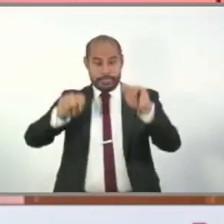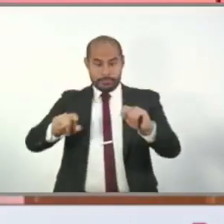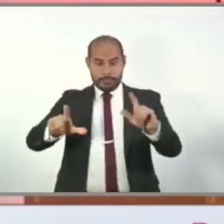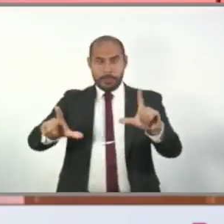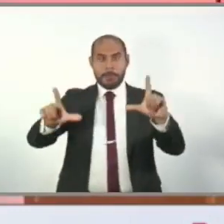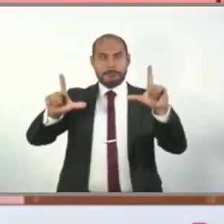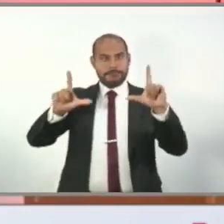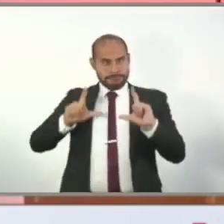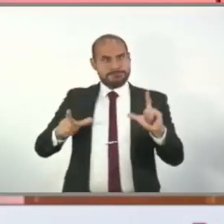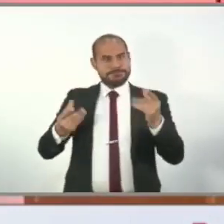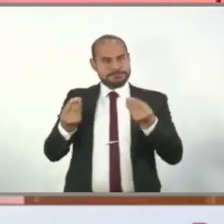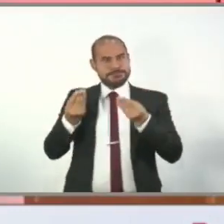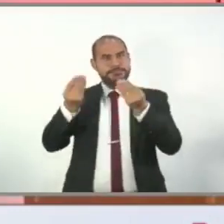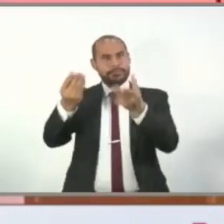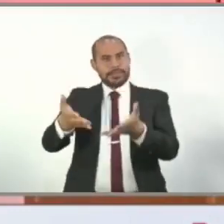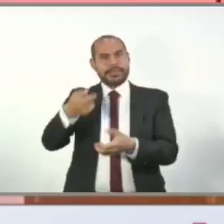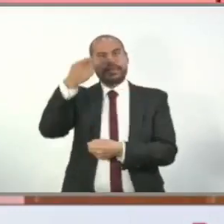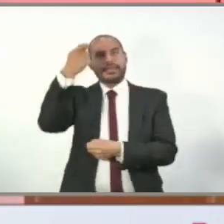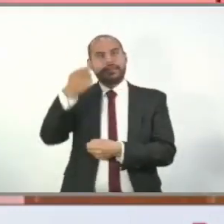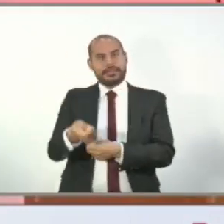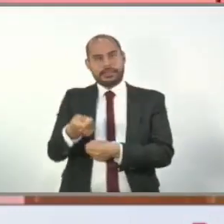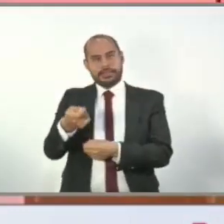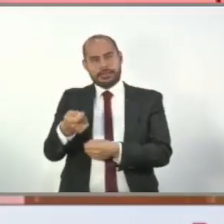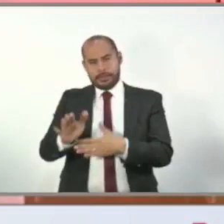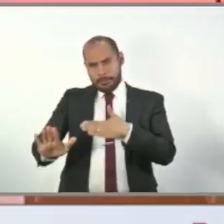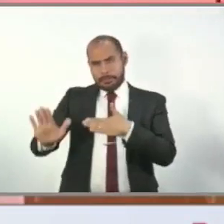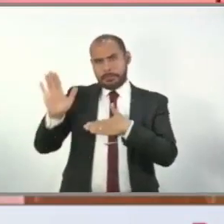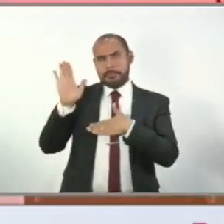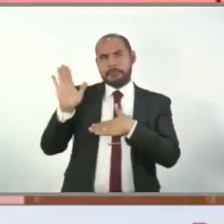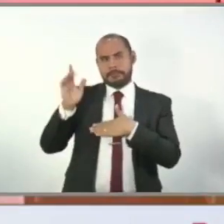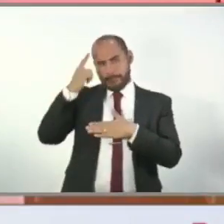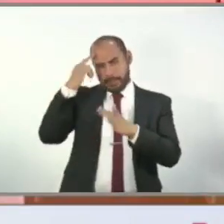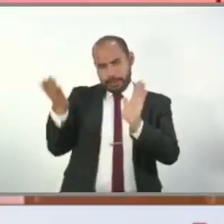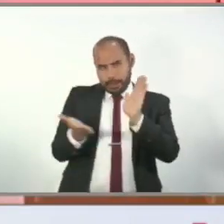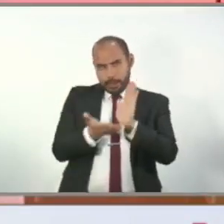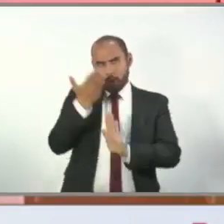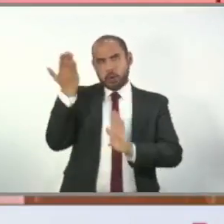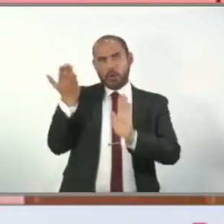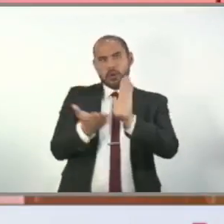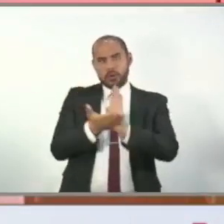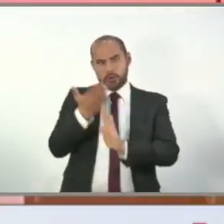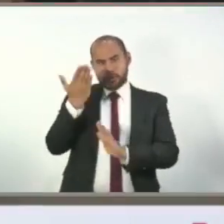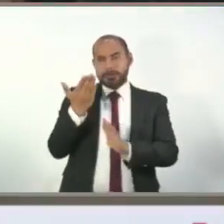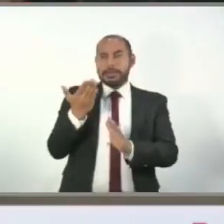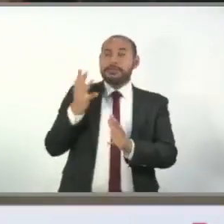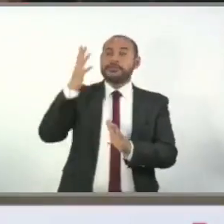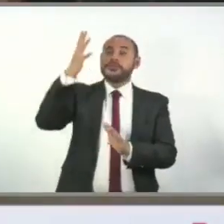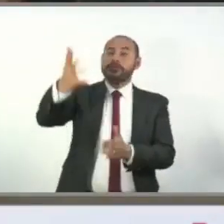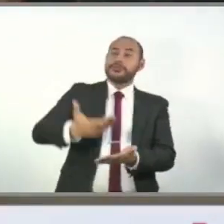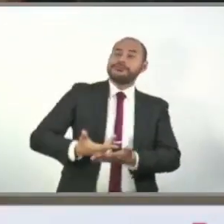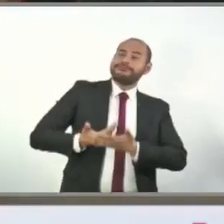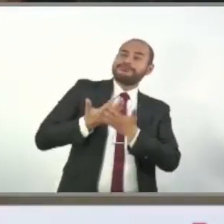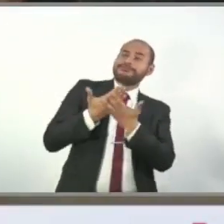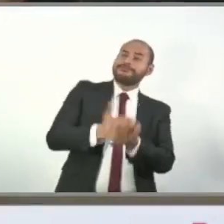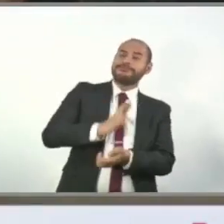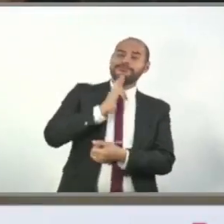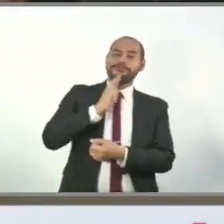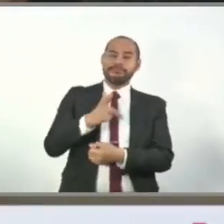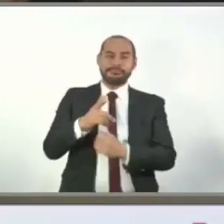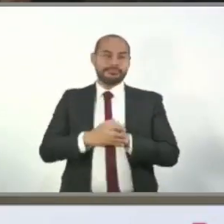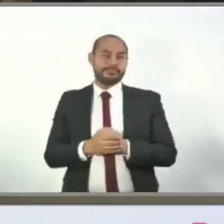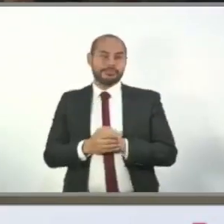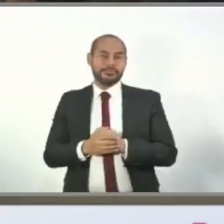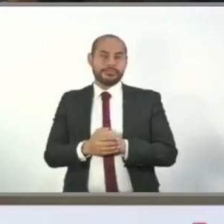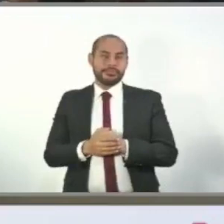les extiende como un símbolo de compromiso con la construcción de esperanza. Pero bien